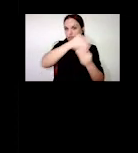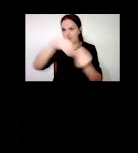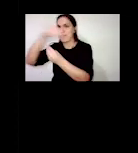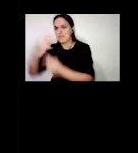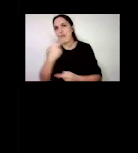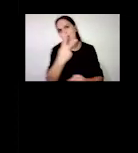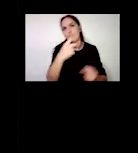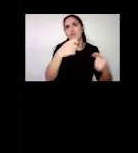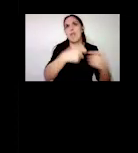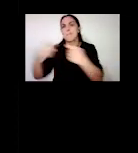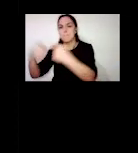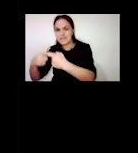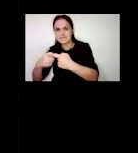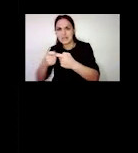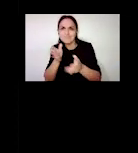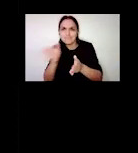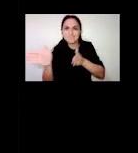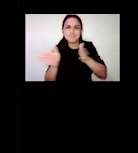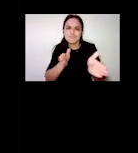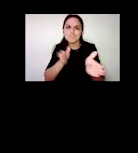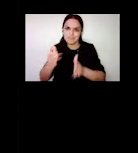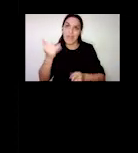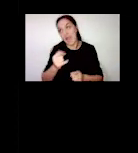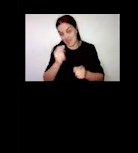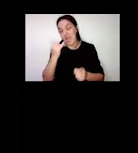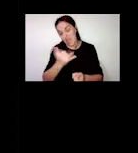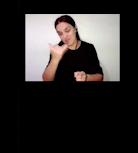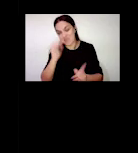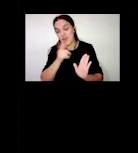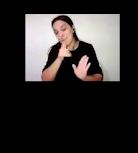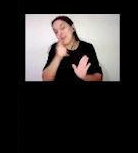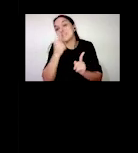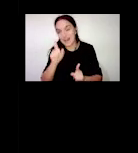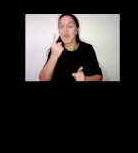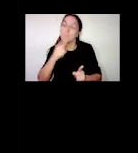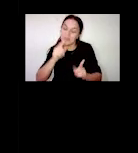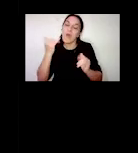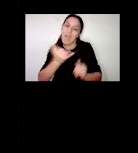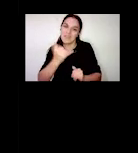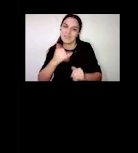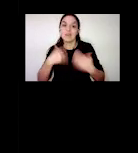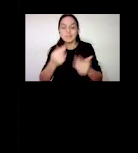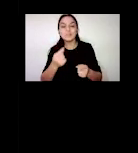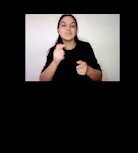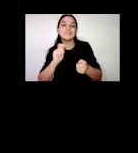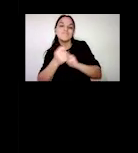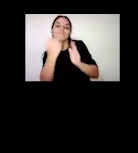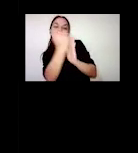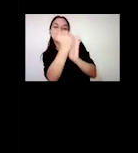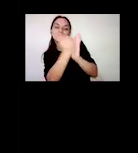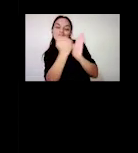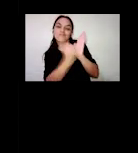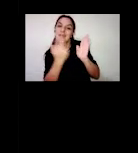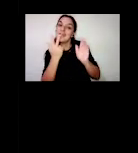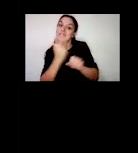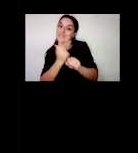empresas, esto que parece loco se da, uno lo ve muchas veces. Tenemos que pasar al tercer inciso. Y el tercer inciso nos